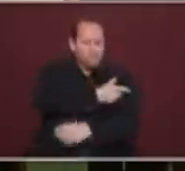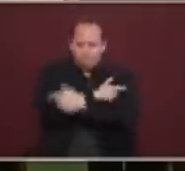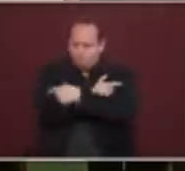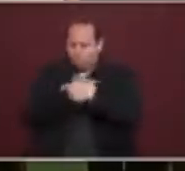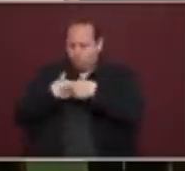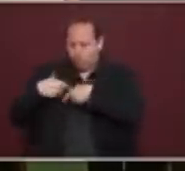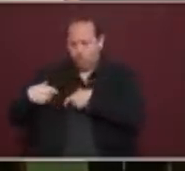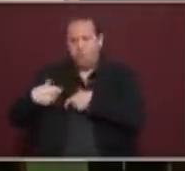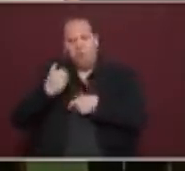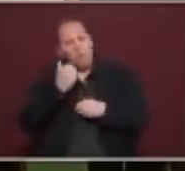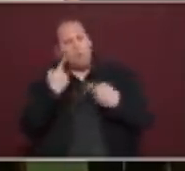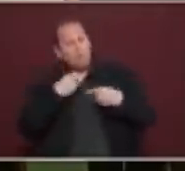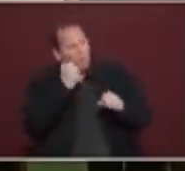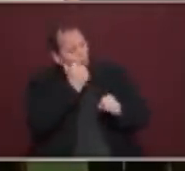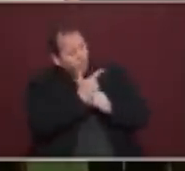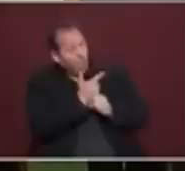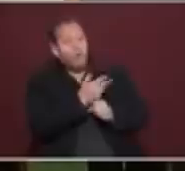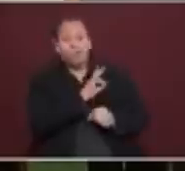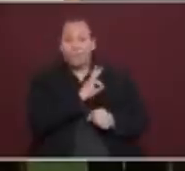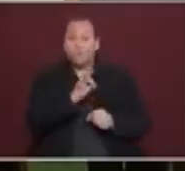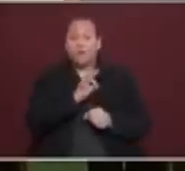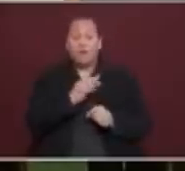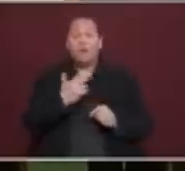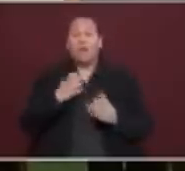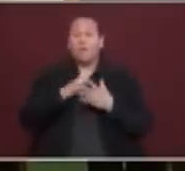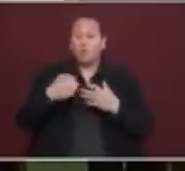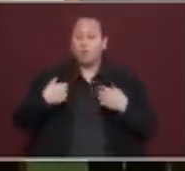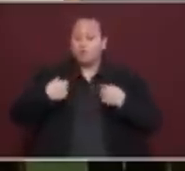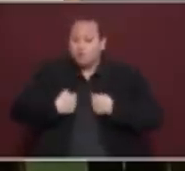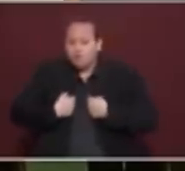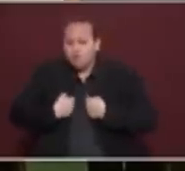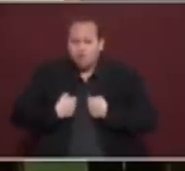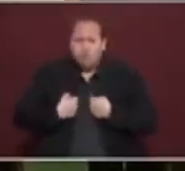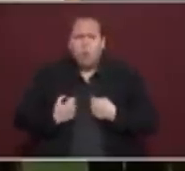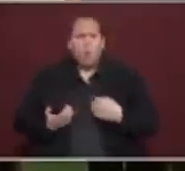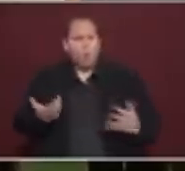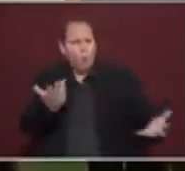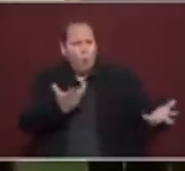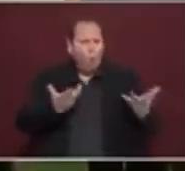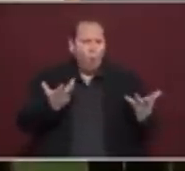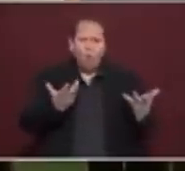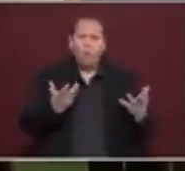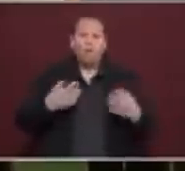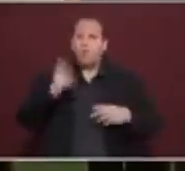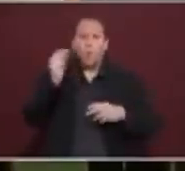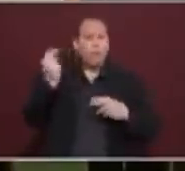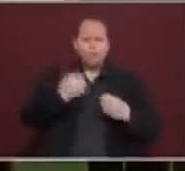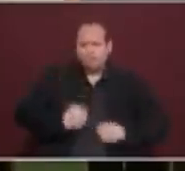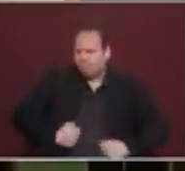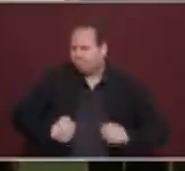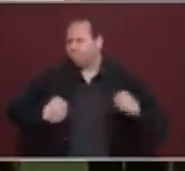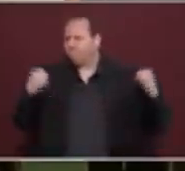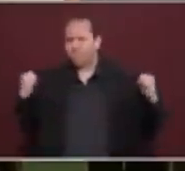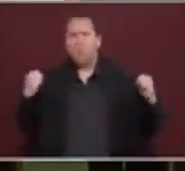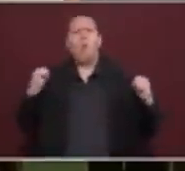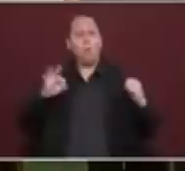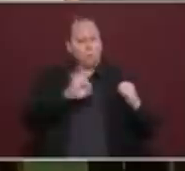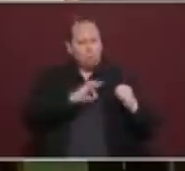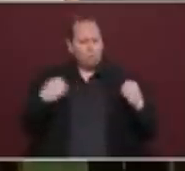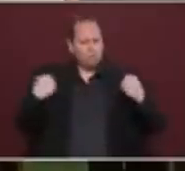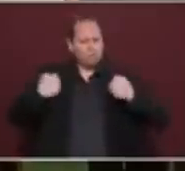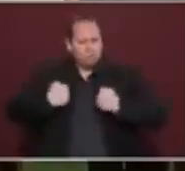le permita al elemento actuar sin retirarse a la chamarra a través de cierres que